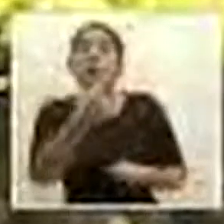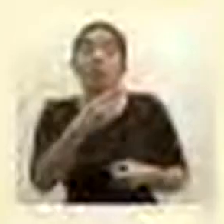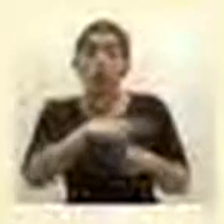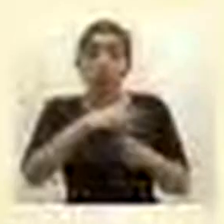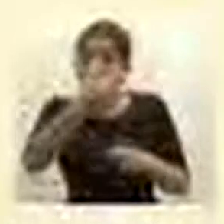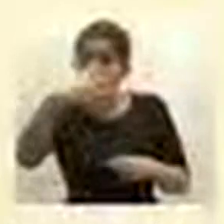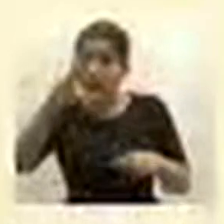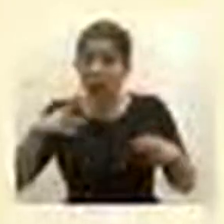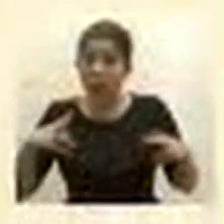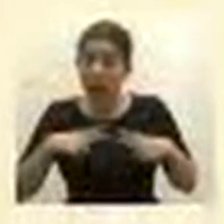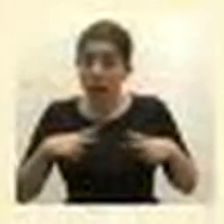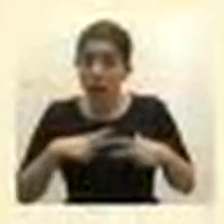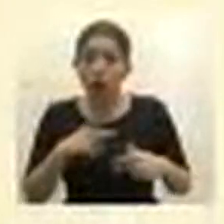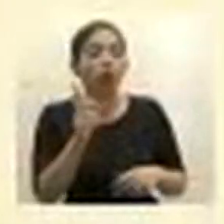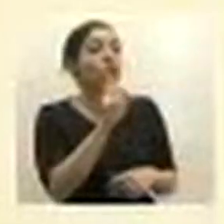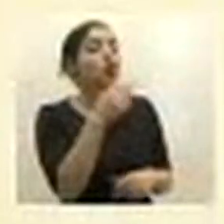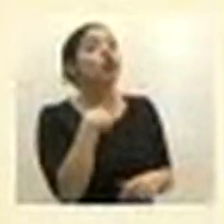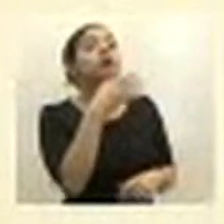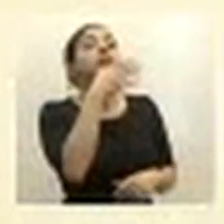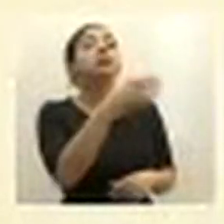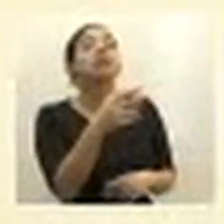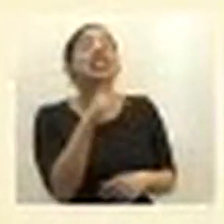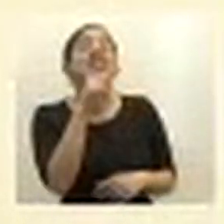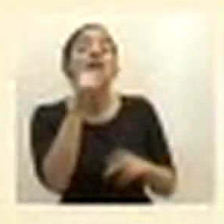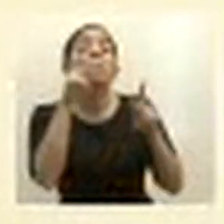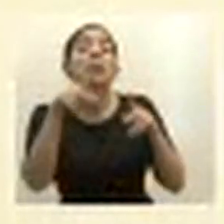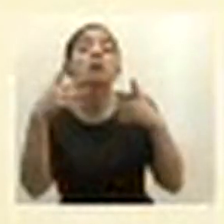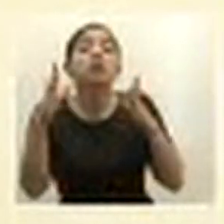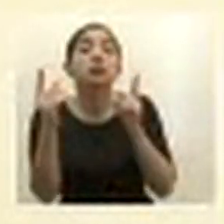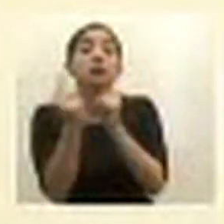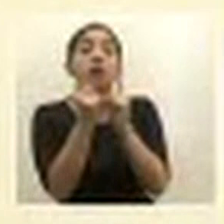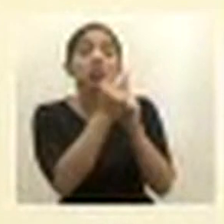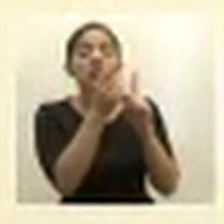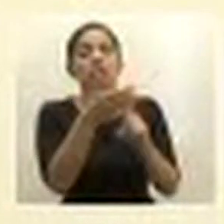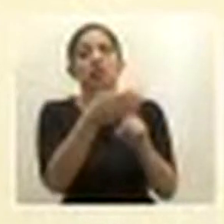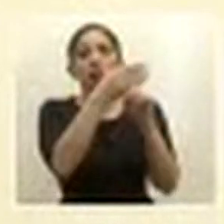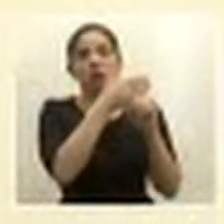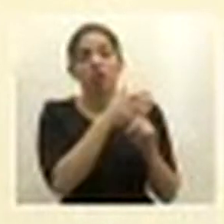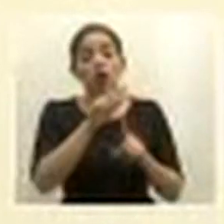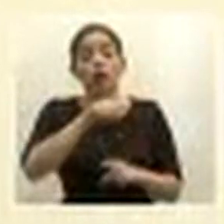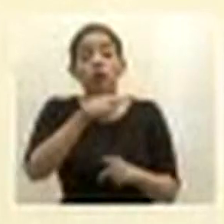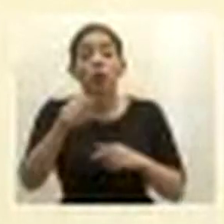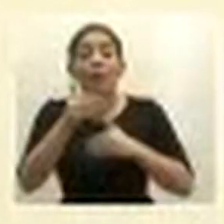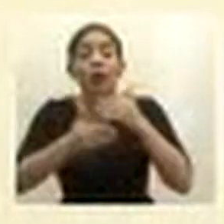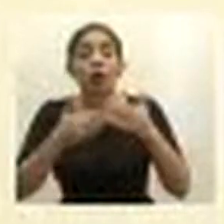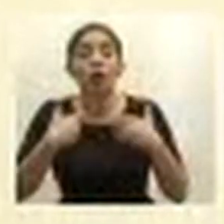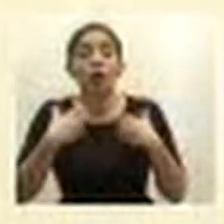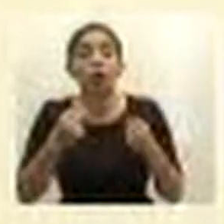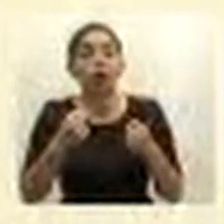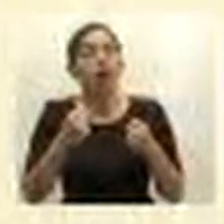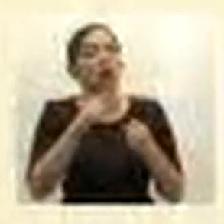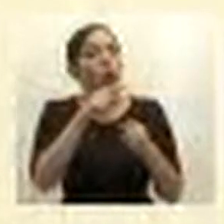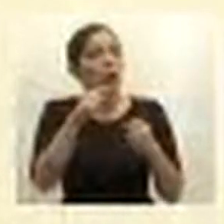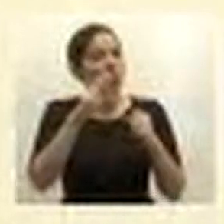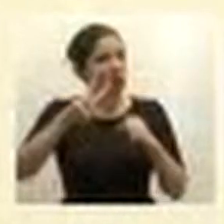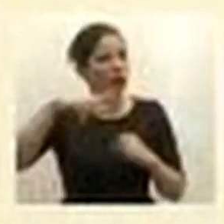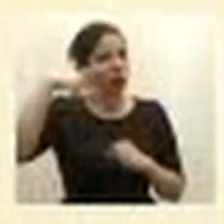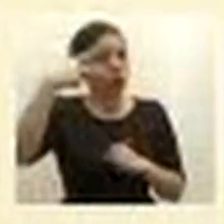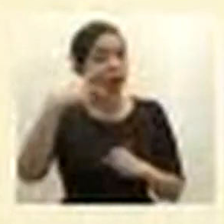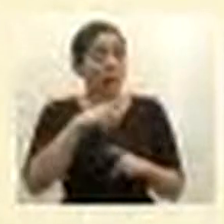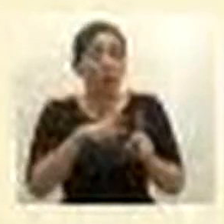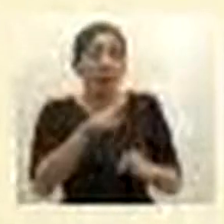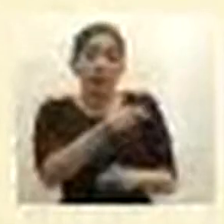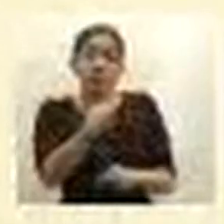Asamblea Legislativa. Lo que recomendamos fue que se aislaran los contactos directos y se reforzaran todos los protocolos sanitarios. Como indico, es potestad también de ellos tomar las